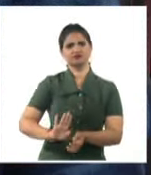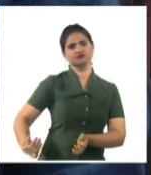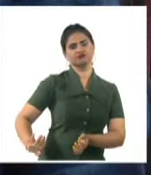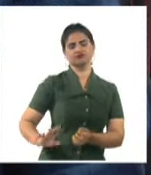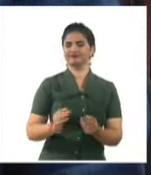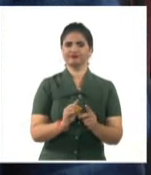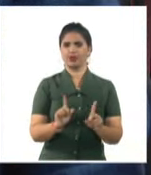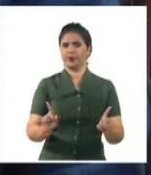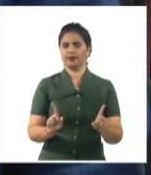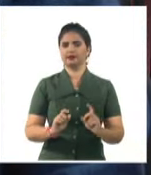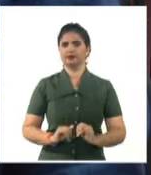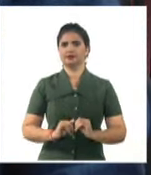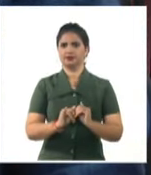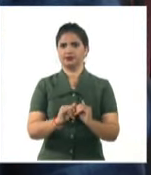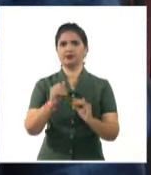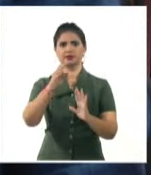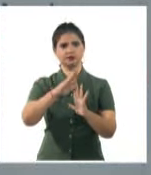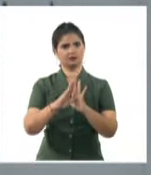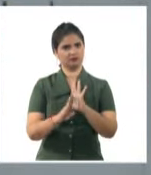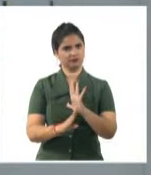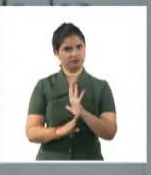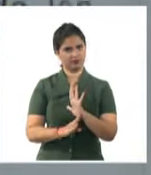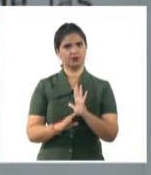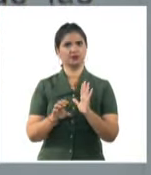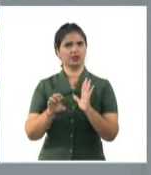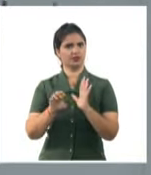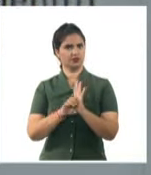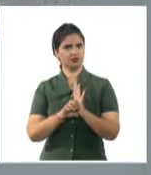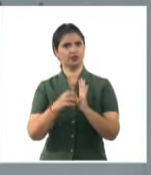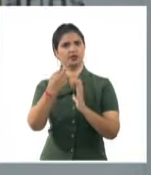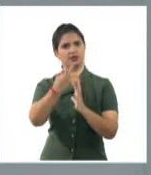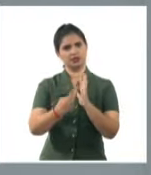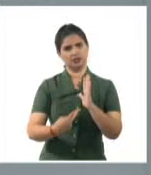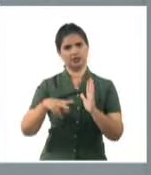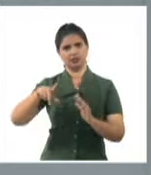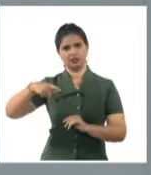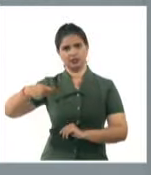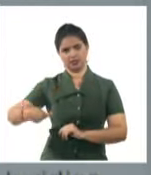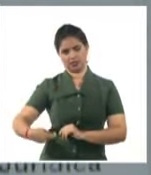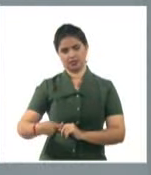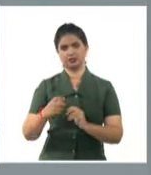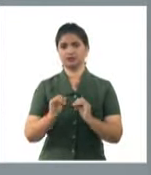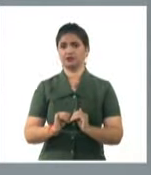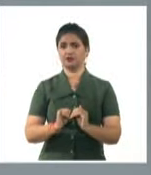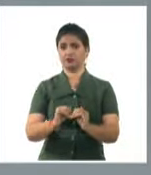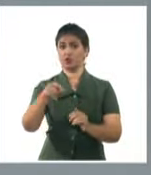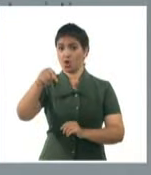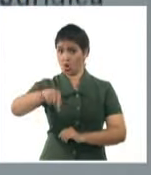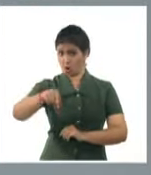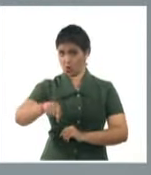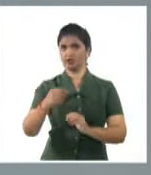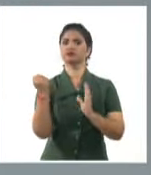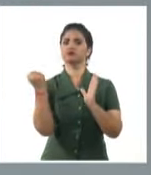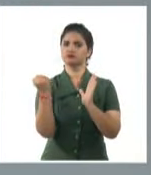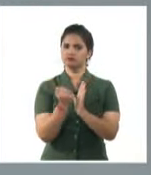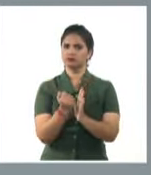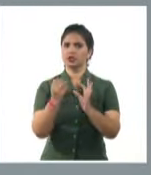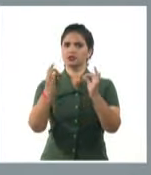Señala uno de los principios fundamentales del decreto ley dado a conocer hoy a la prensa y